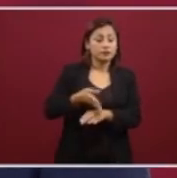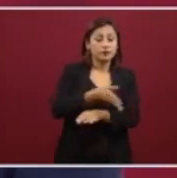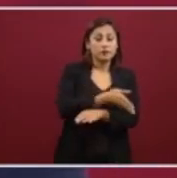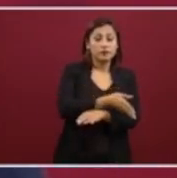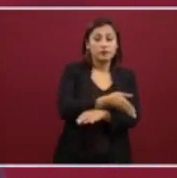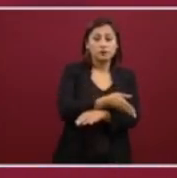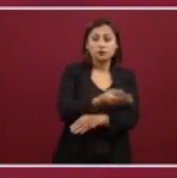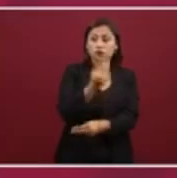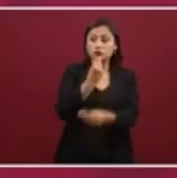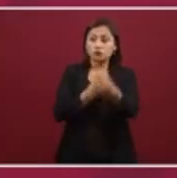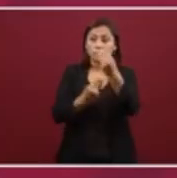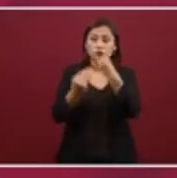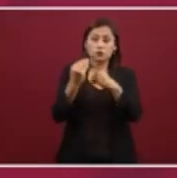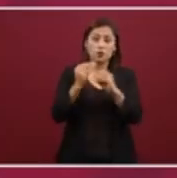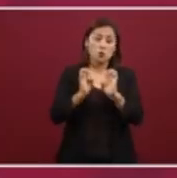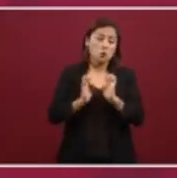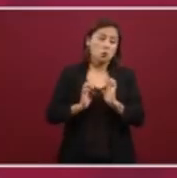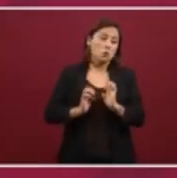exquisita,